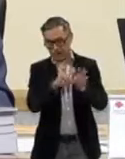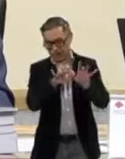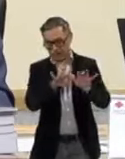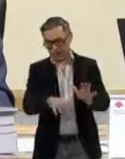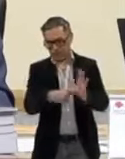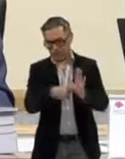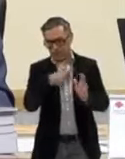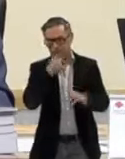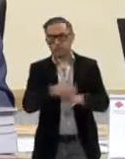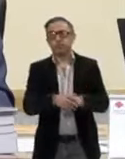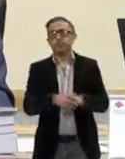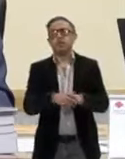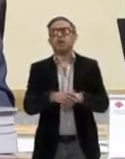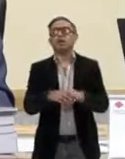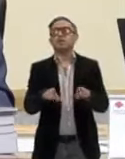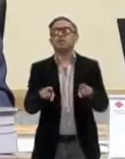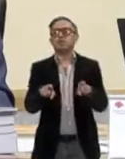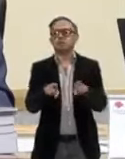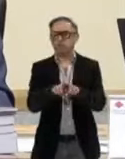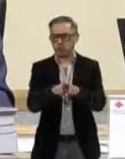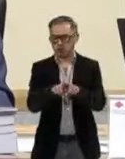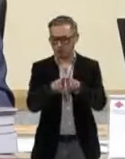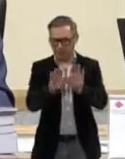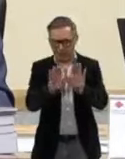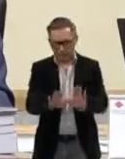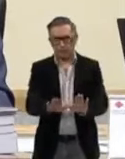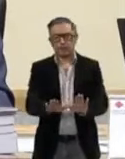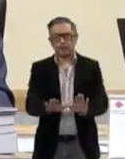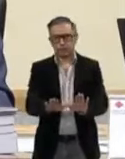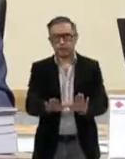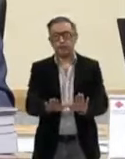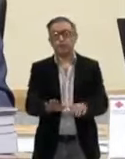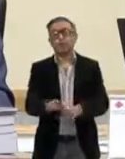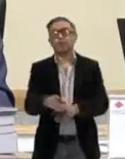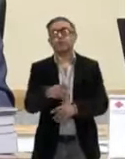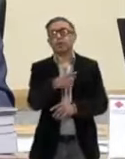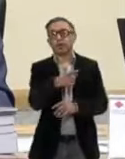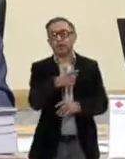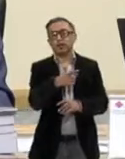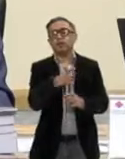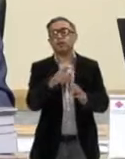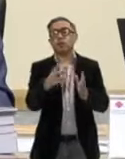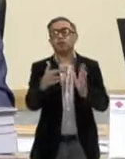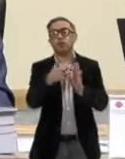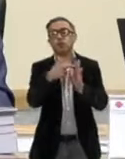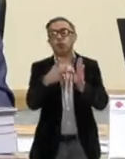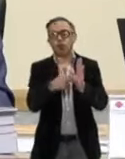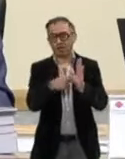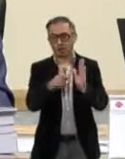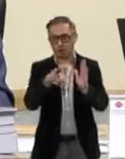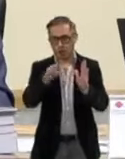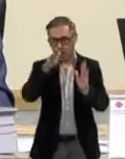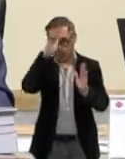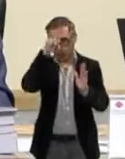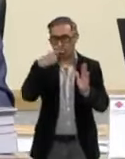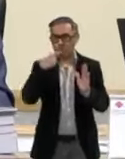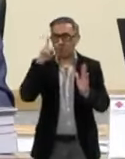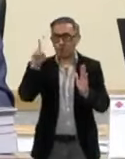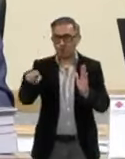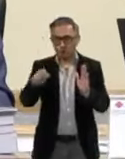las cosas en el estado en el que se encontraban antes de la emisión y publicación de la norma impugnada Es decir